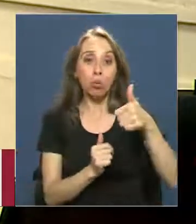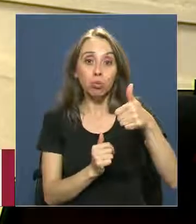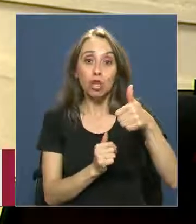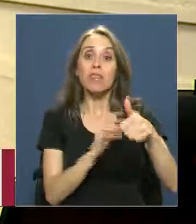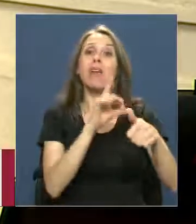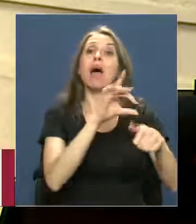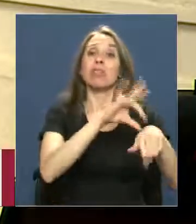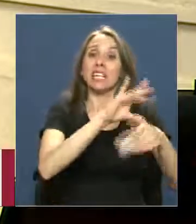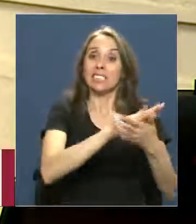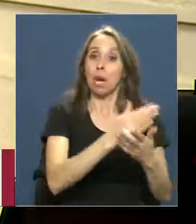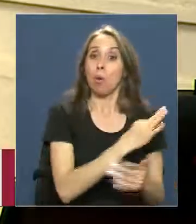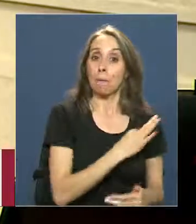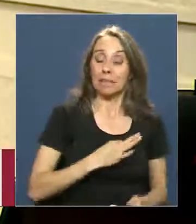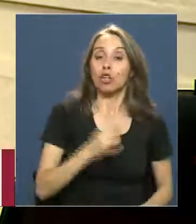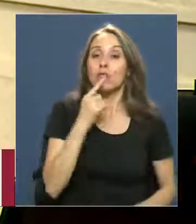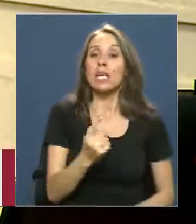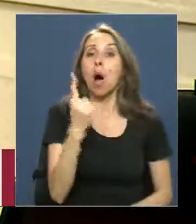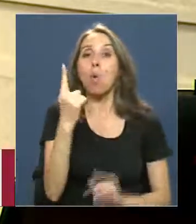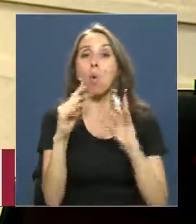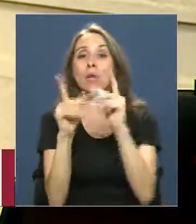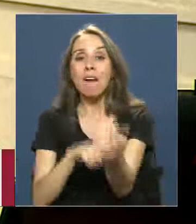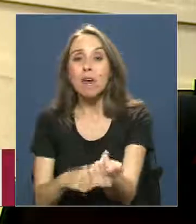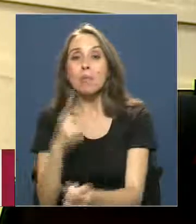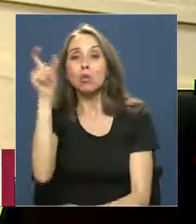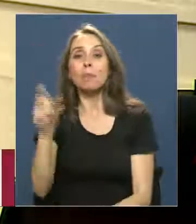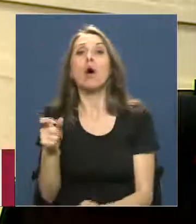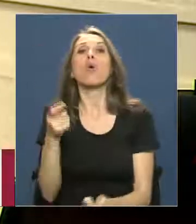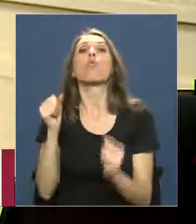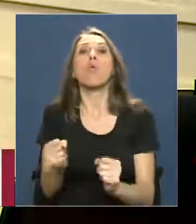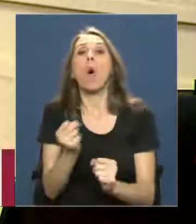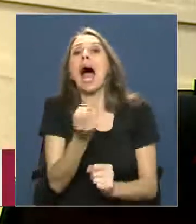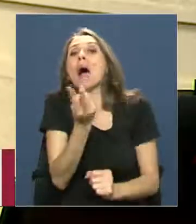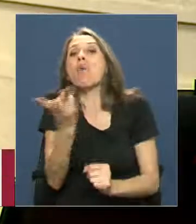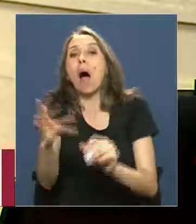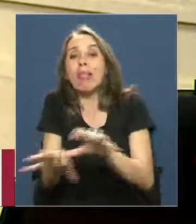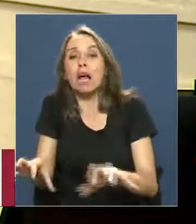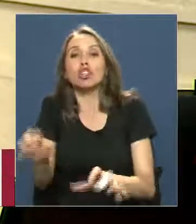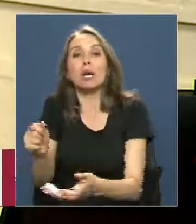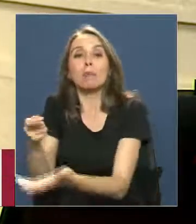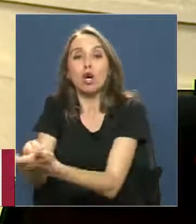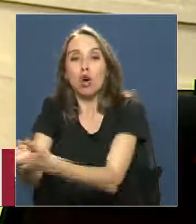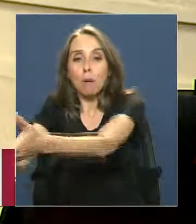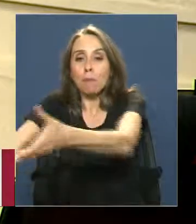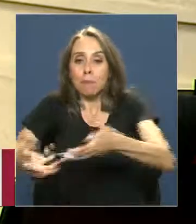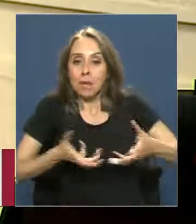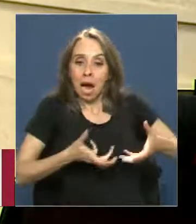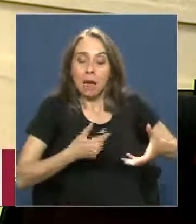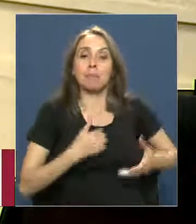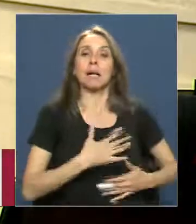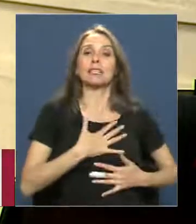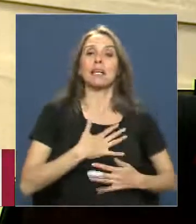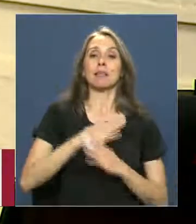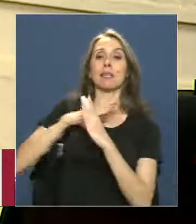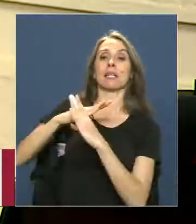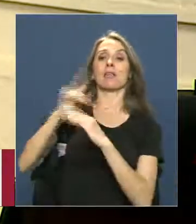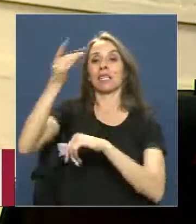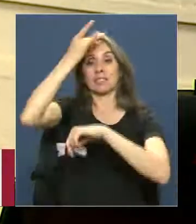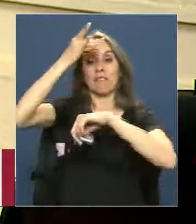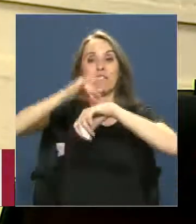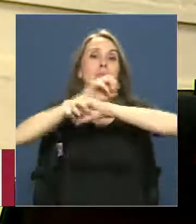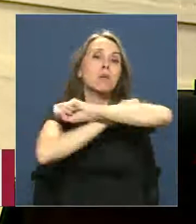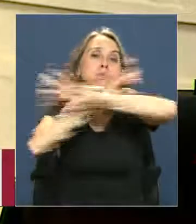según personas, cuánto es lo que puede llevar, digamos, para su hogar para sentirse, digamos, prevenido de esta pandemia.